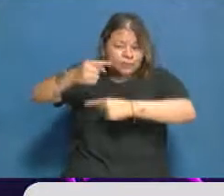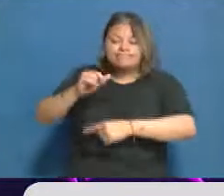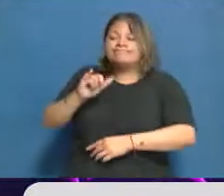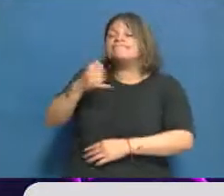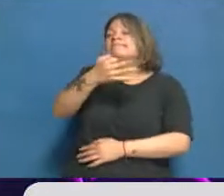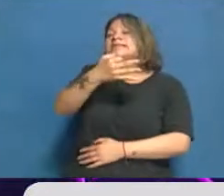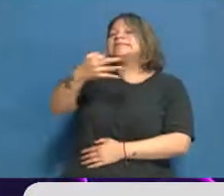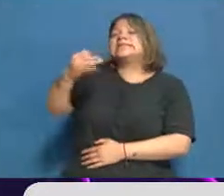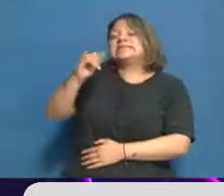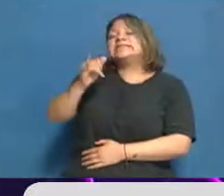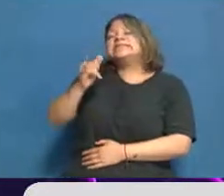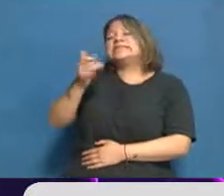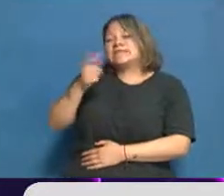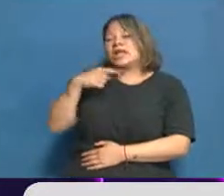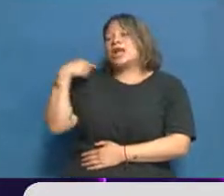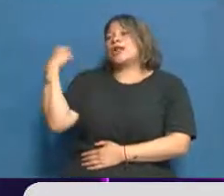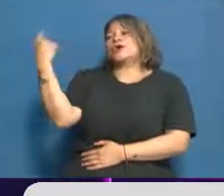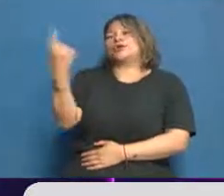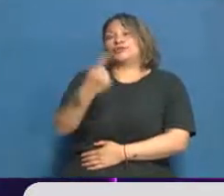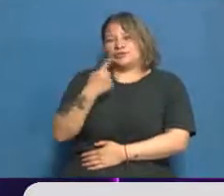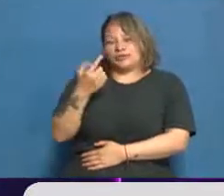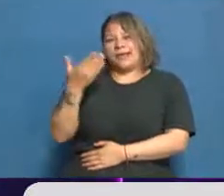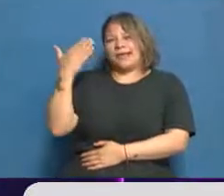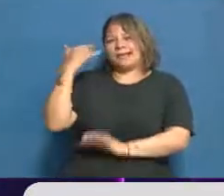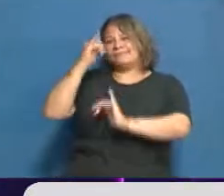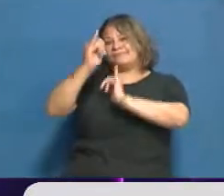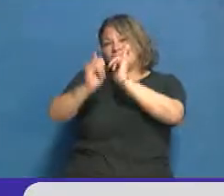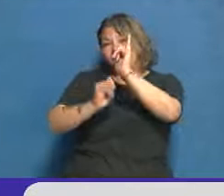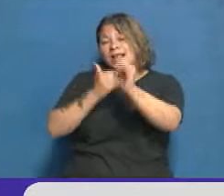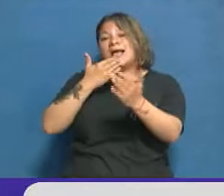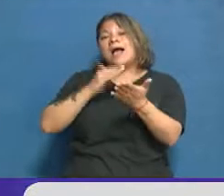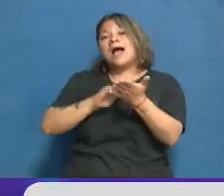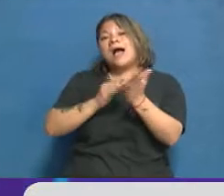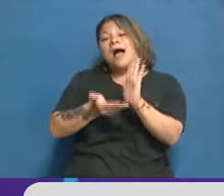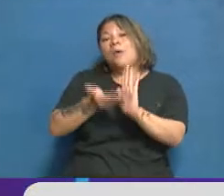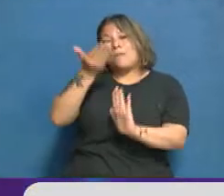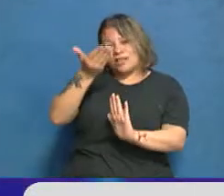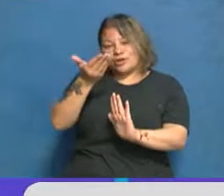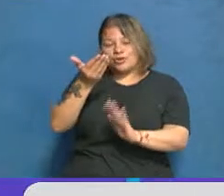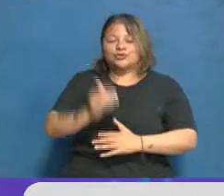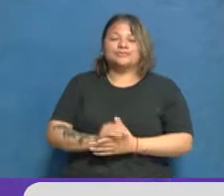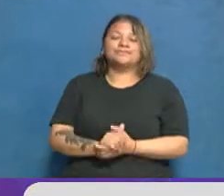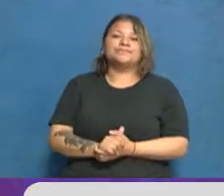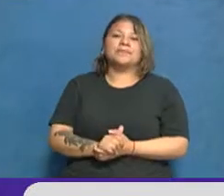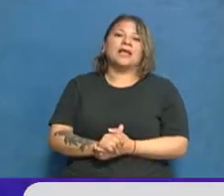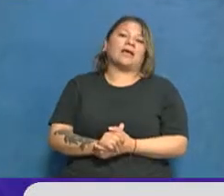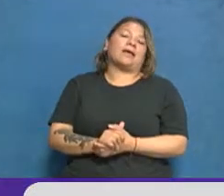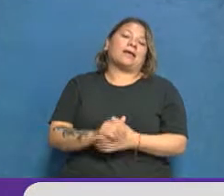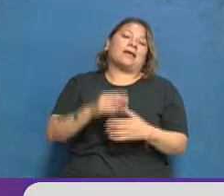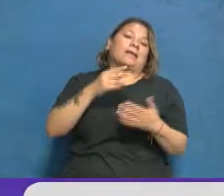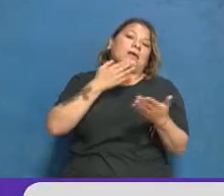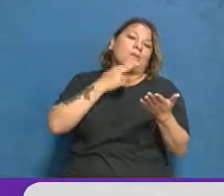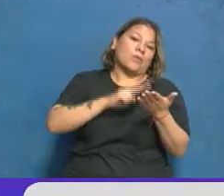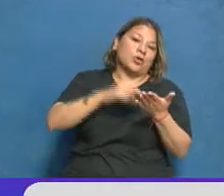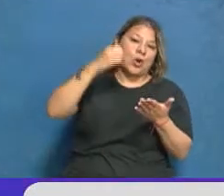Así es, si habitualmente nosotros intentábamos explicar los aumentos a los usuarios de la luz o